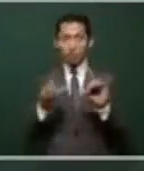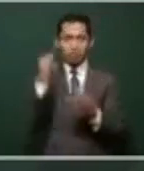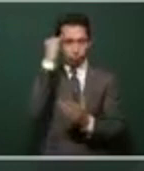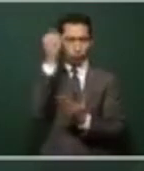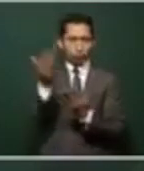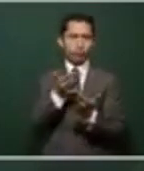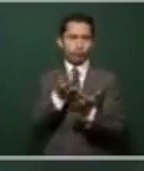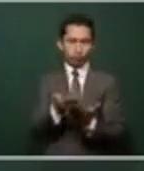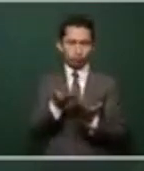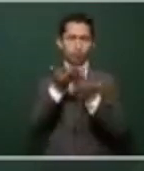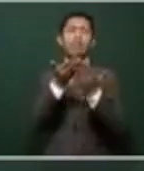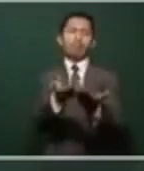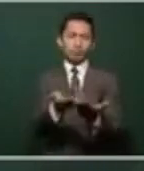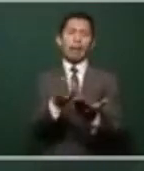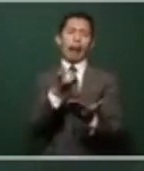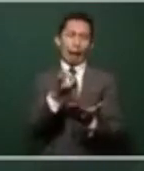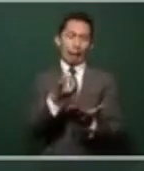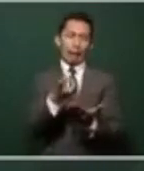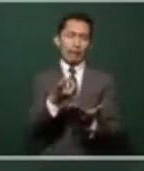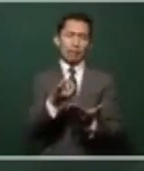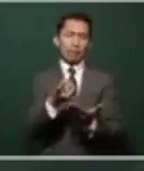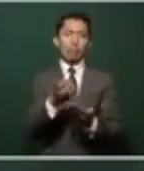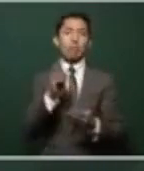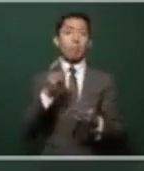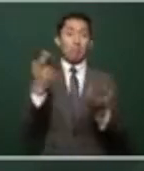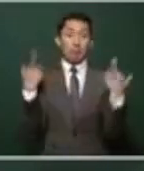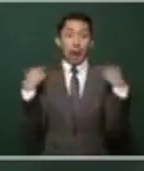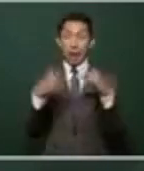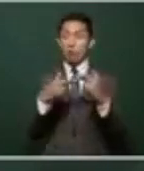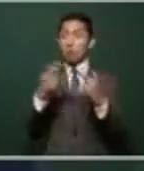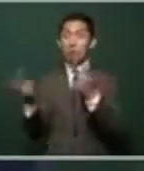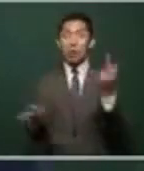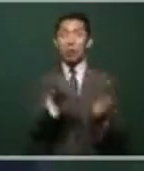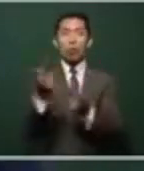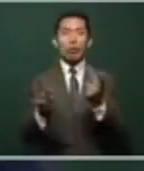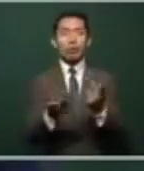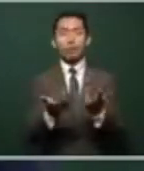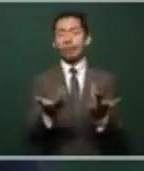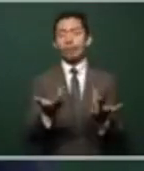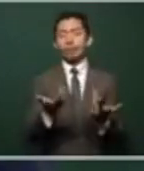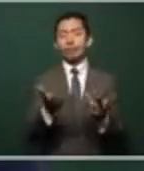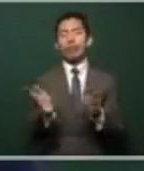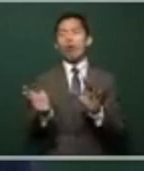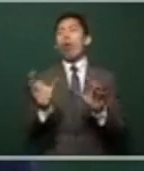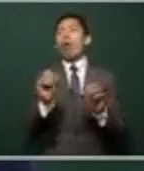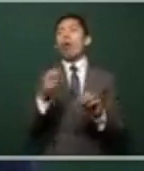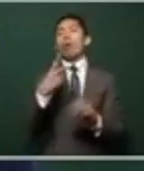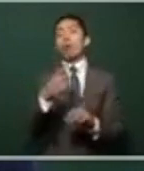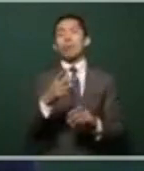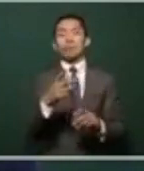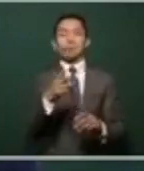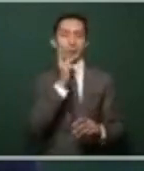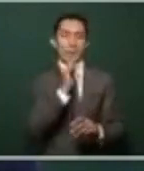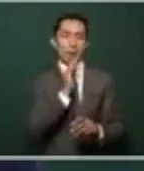se consultó a los maestros o a los padres de familia en México.